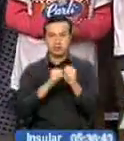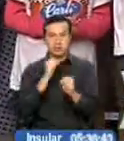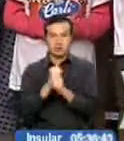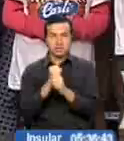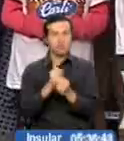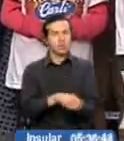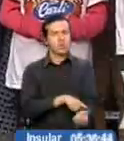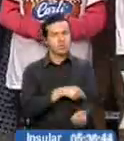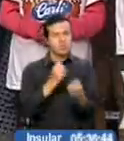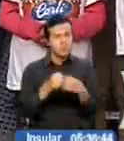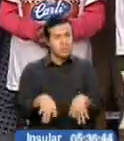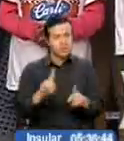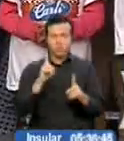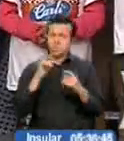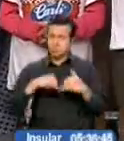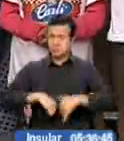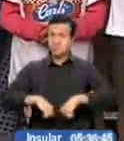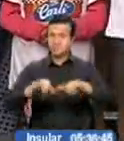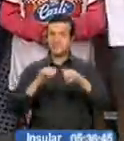estas tradiciones.